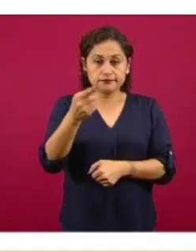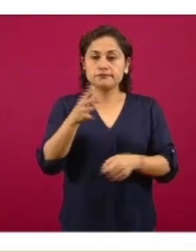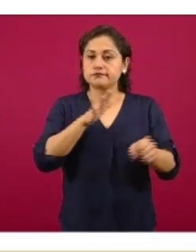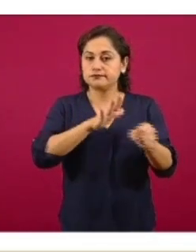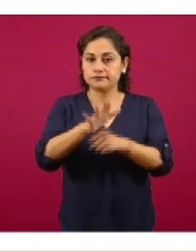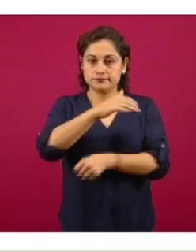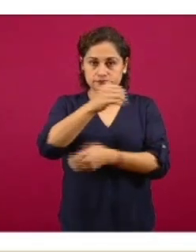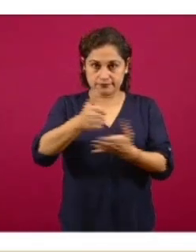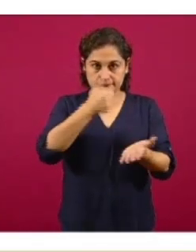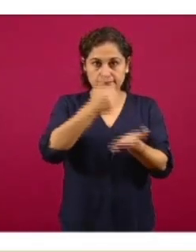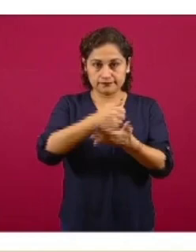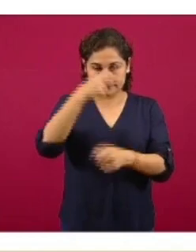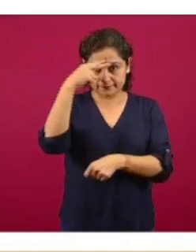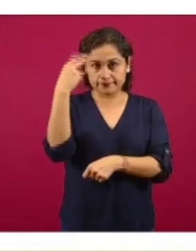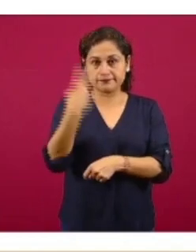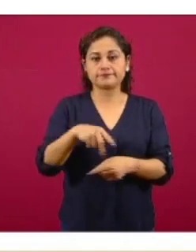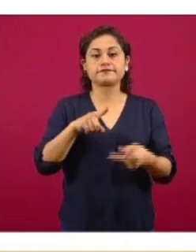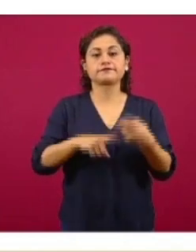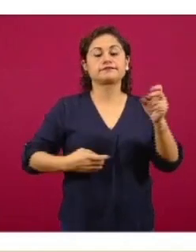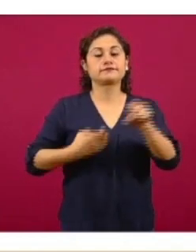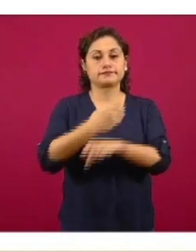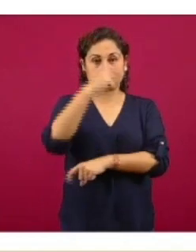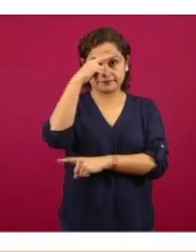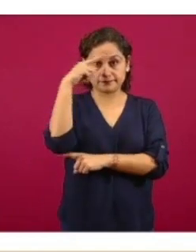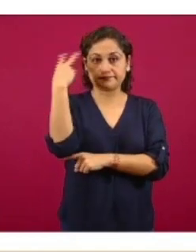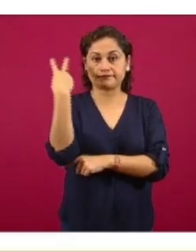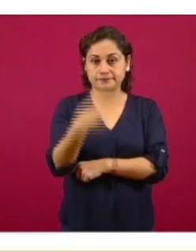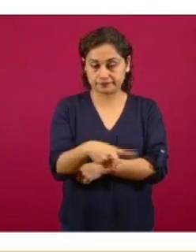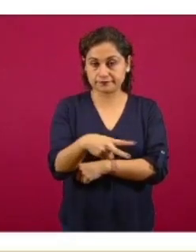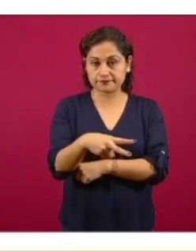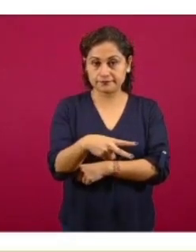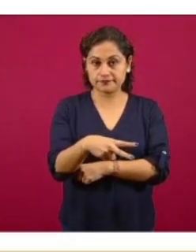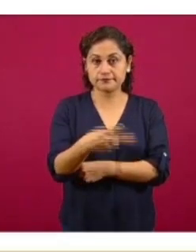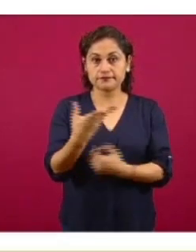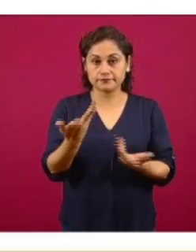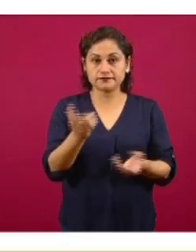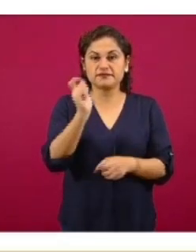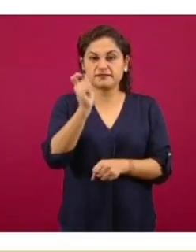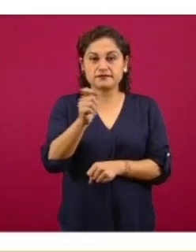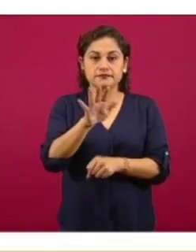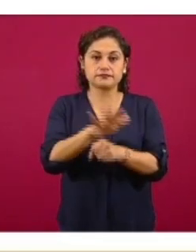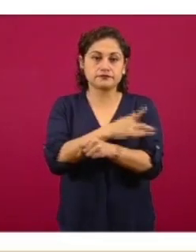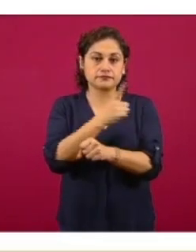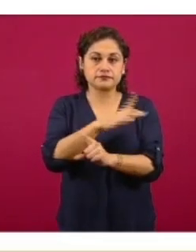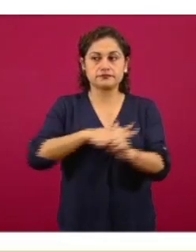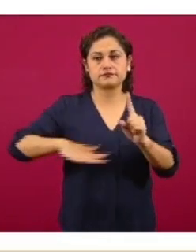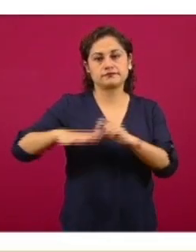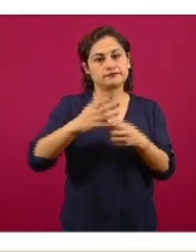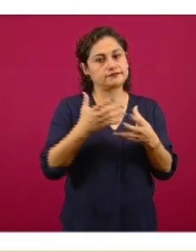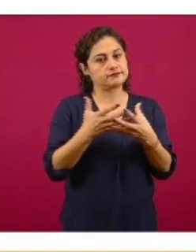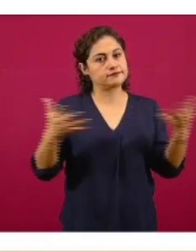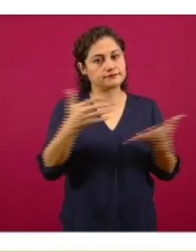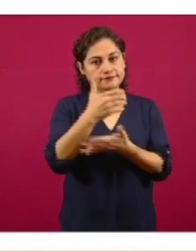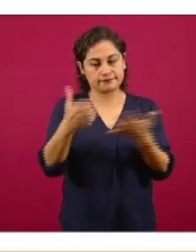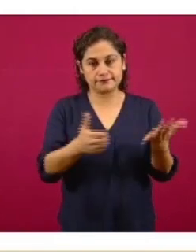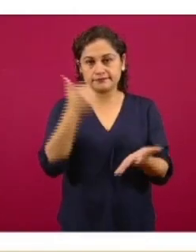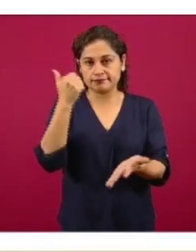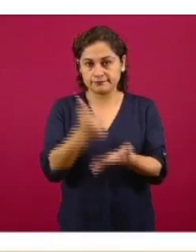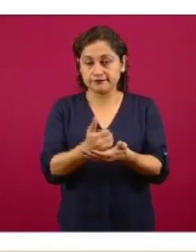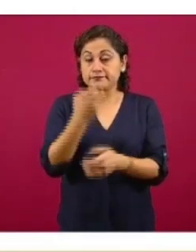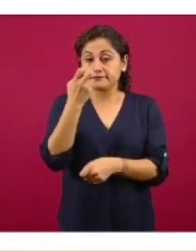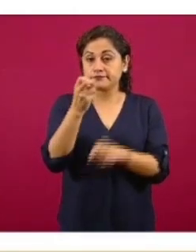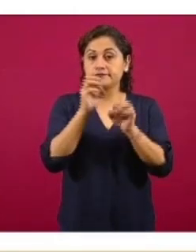Ciudad de México y Estado de México, principalmente explicado por la zona urbana, por la megalópolis, ¿no? Y eso es muy